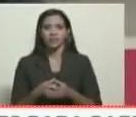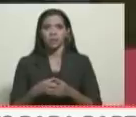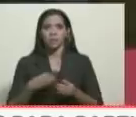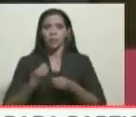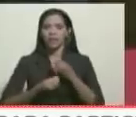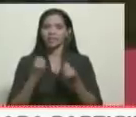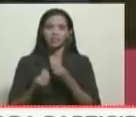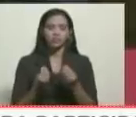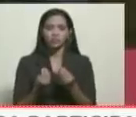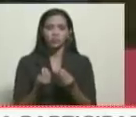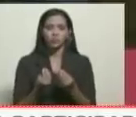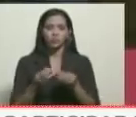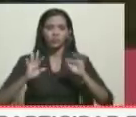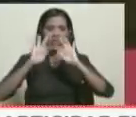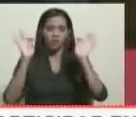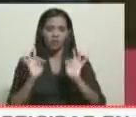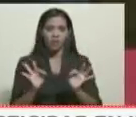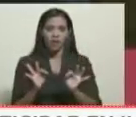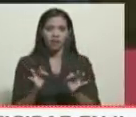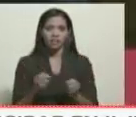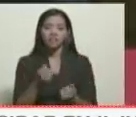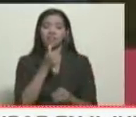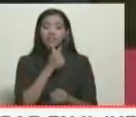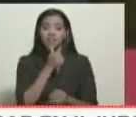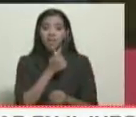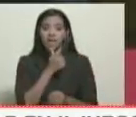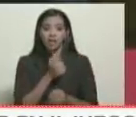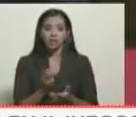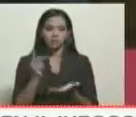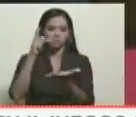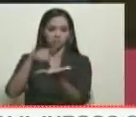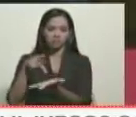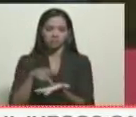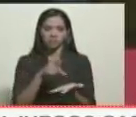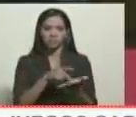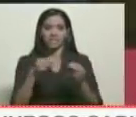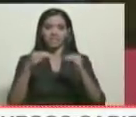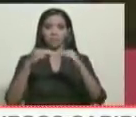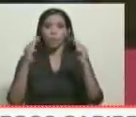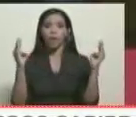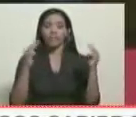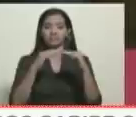prefigurar o precalificar de quienes colocados allí en ese puente,